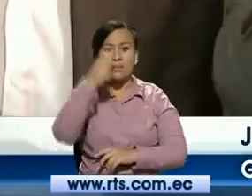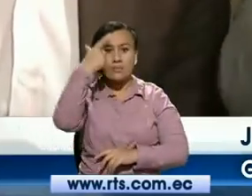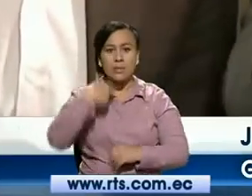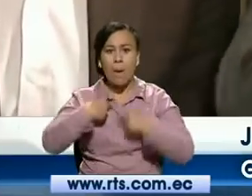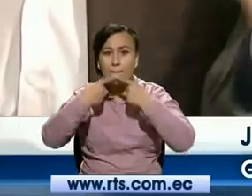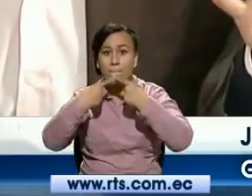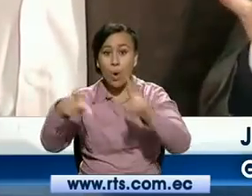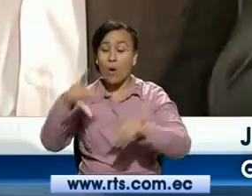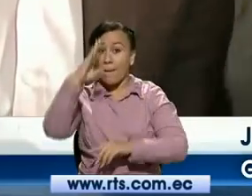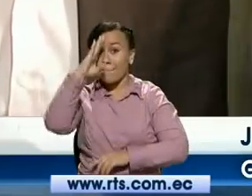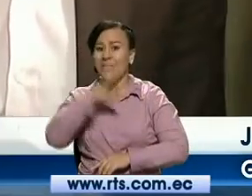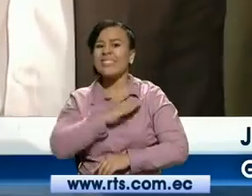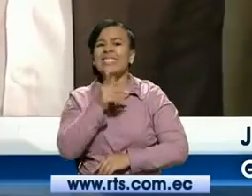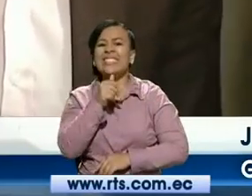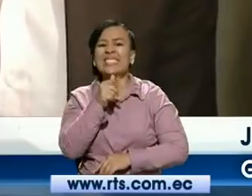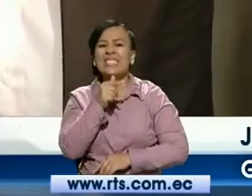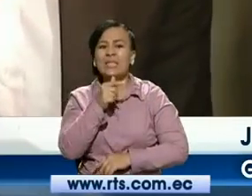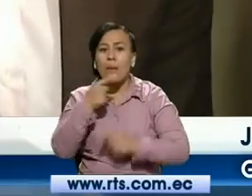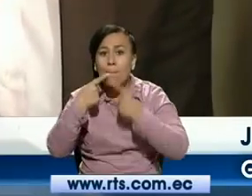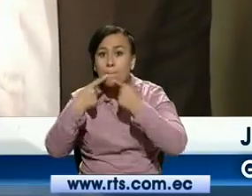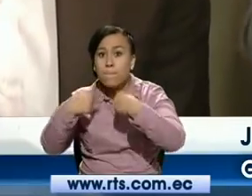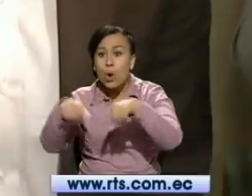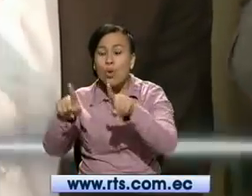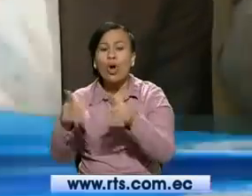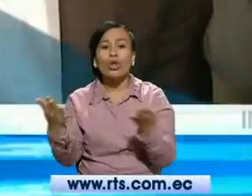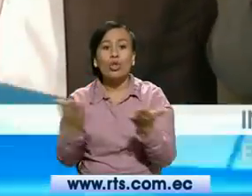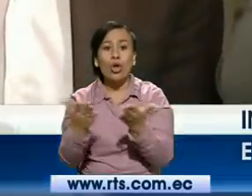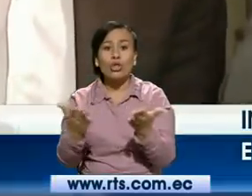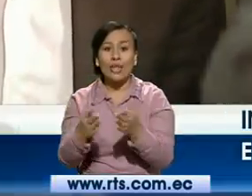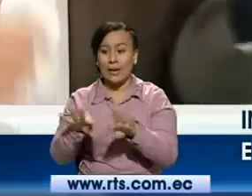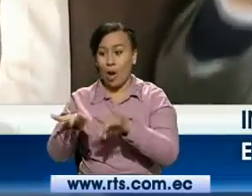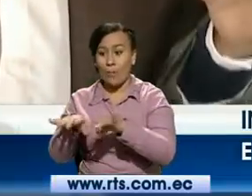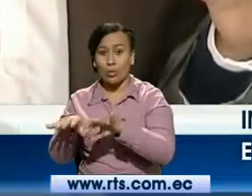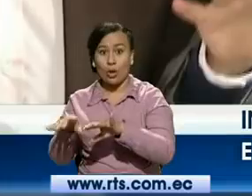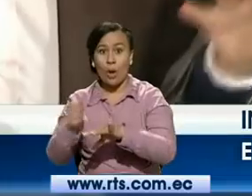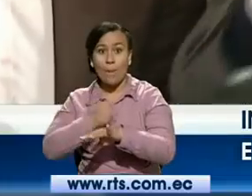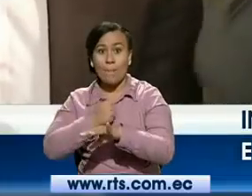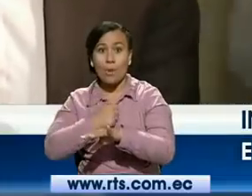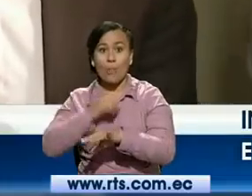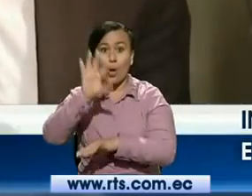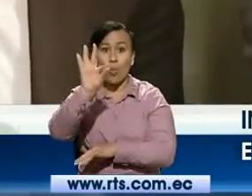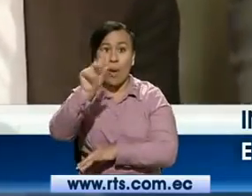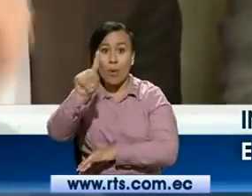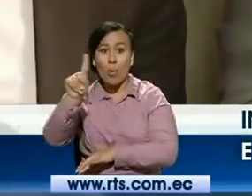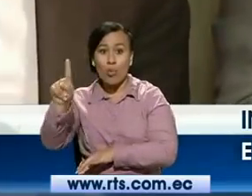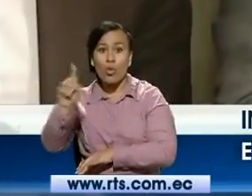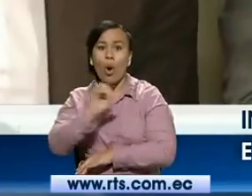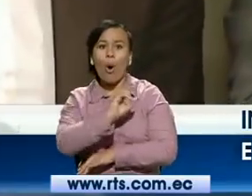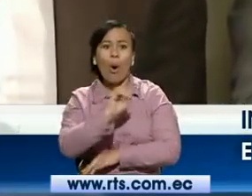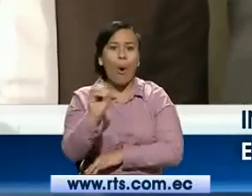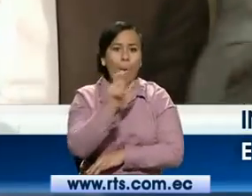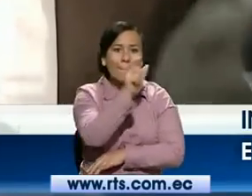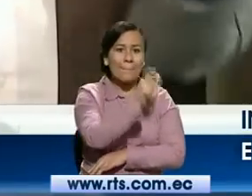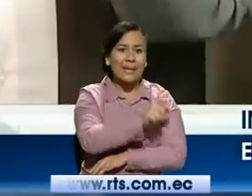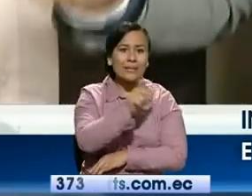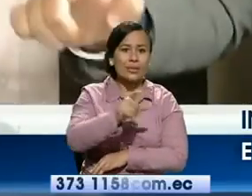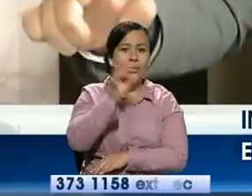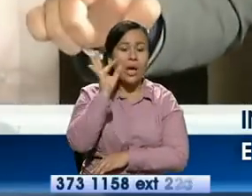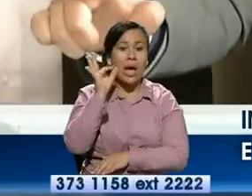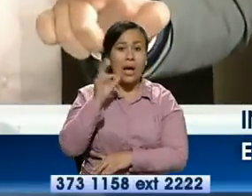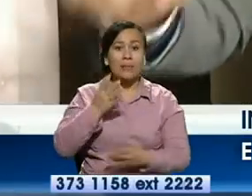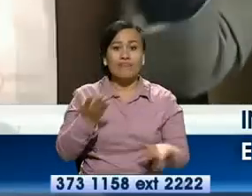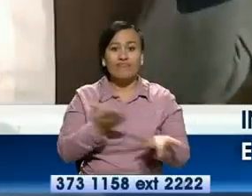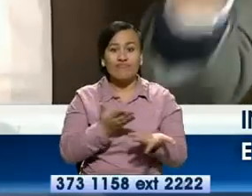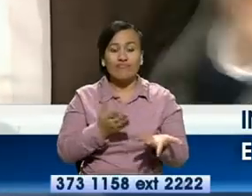que ese video se difundió de la consola administrada obviamente por el ECU-911 con personal de la ANT, o si es que